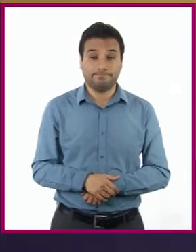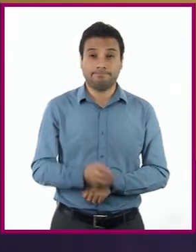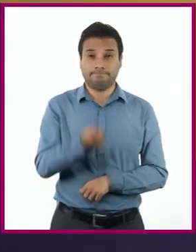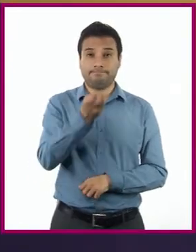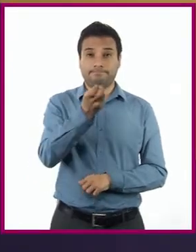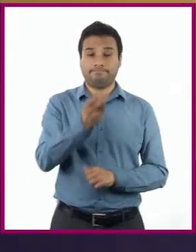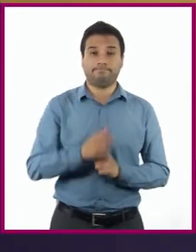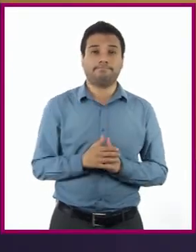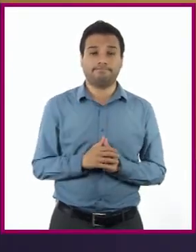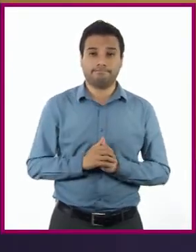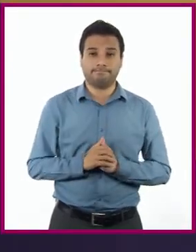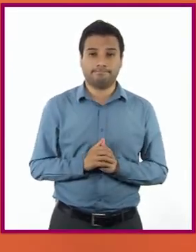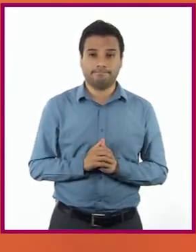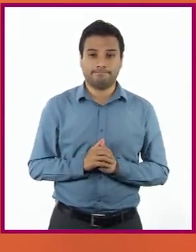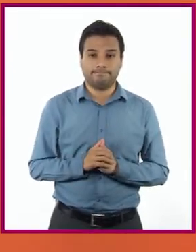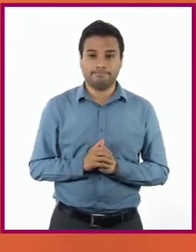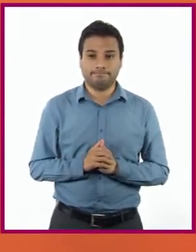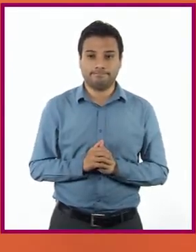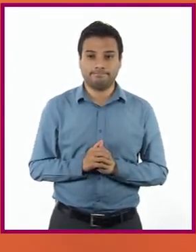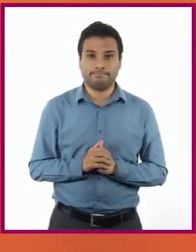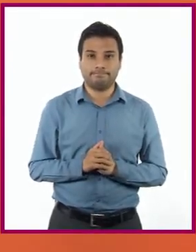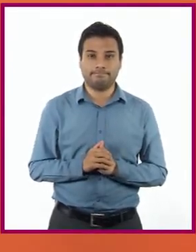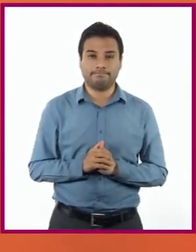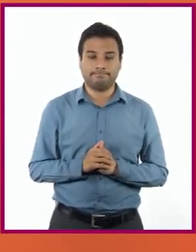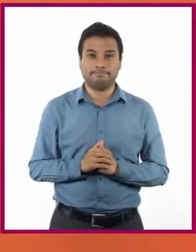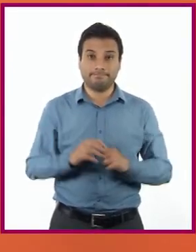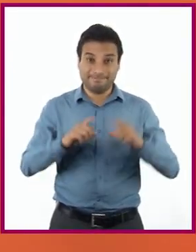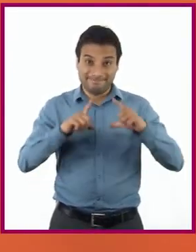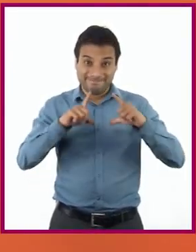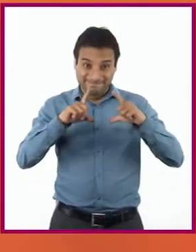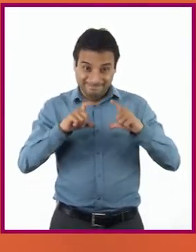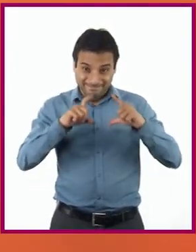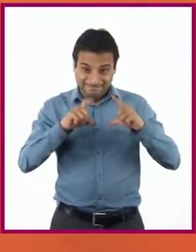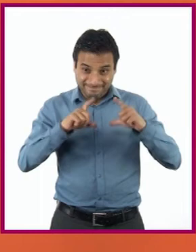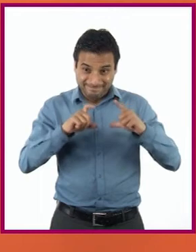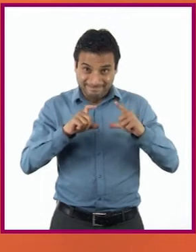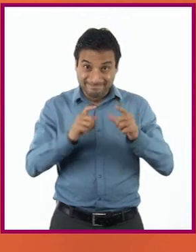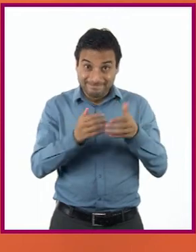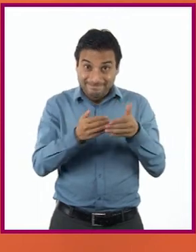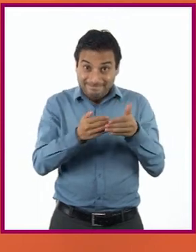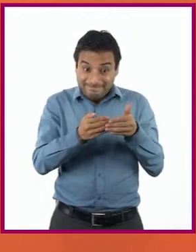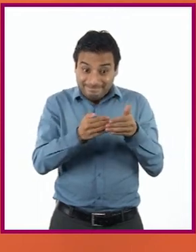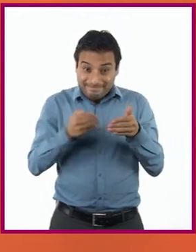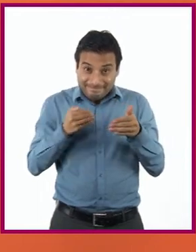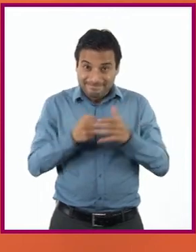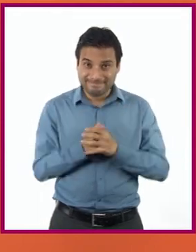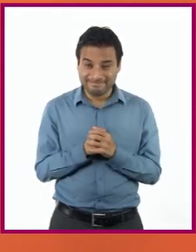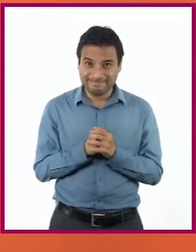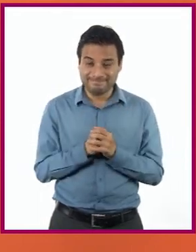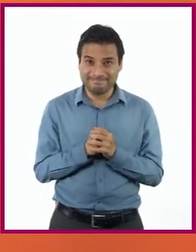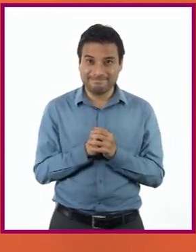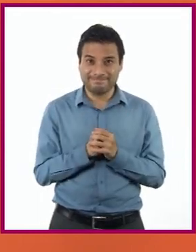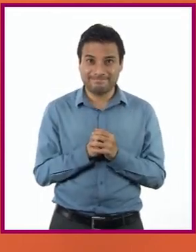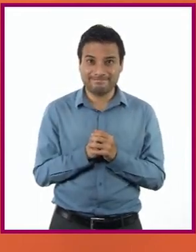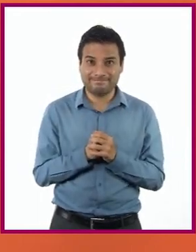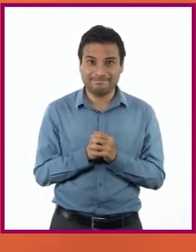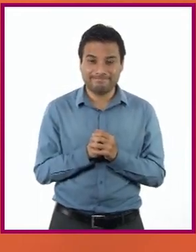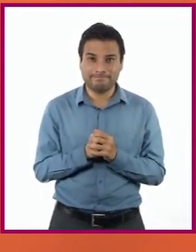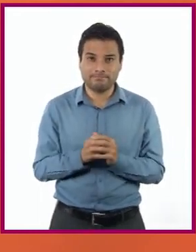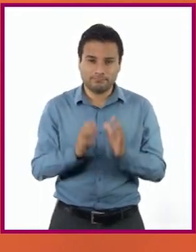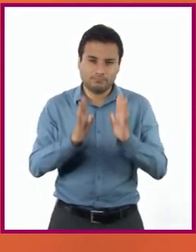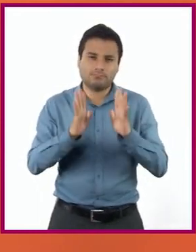Efectivamente. Incluso antes de las fotografías que mostró de la Tierra el Sputnik, esta ya había